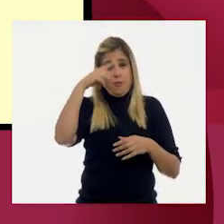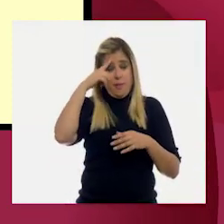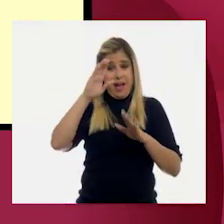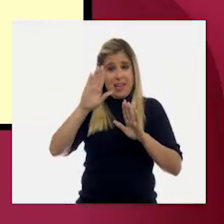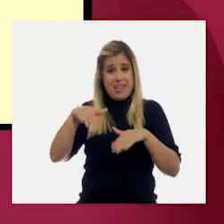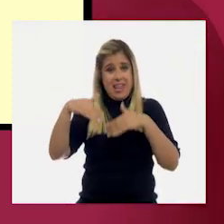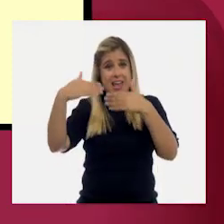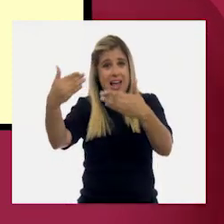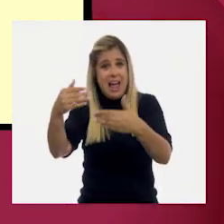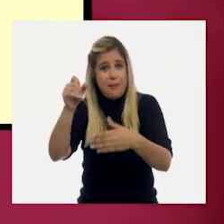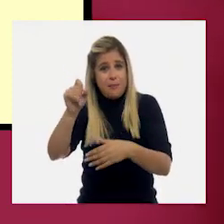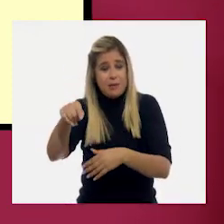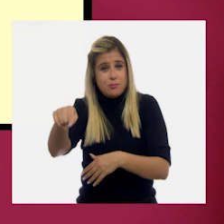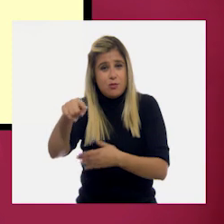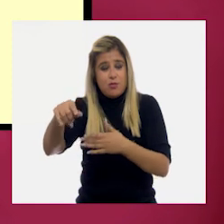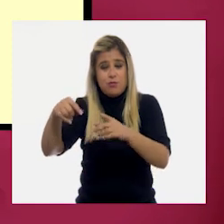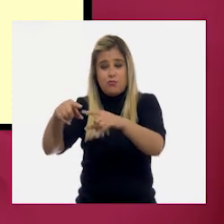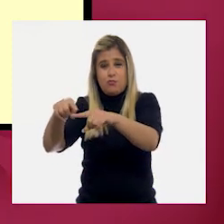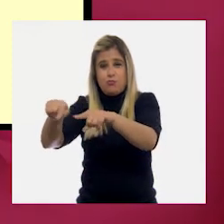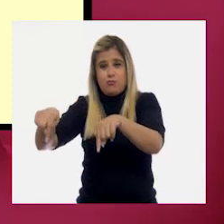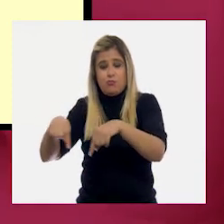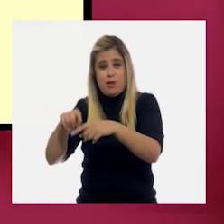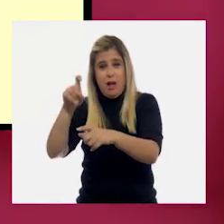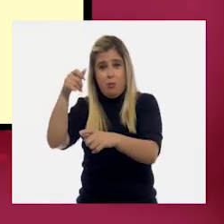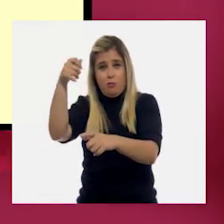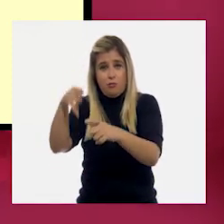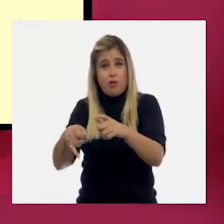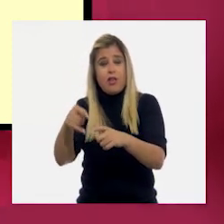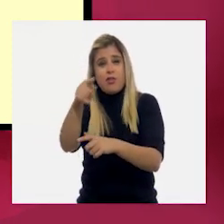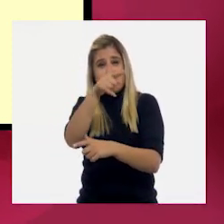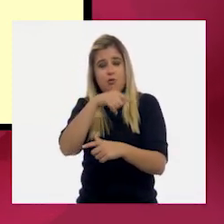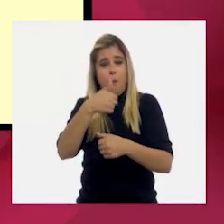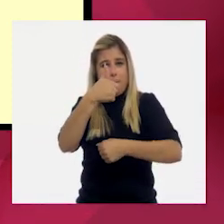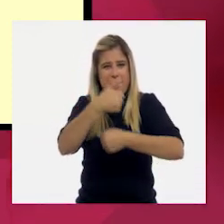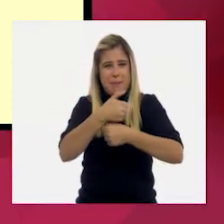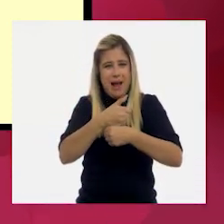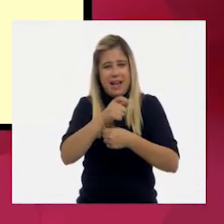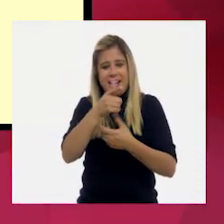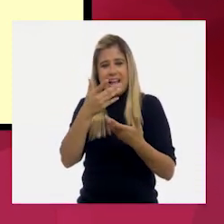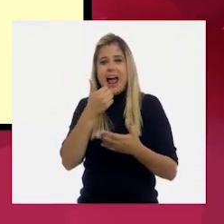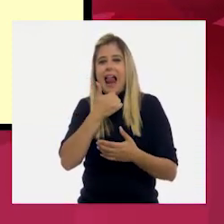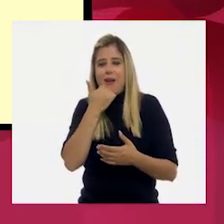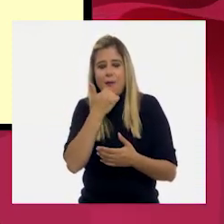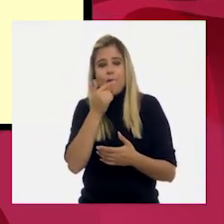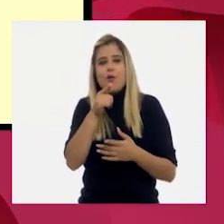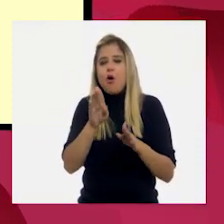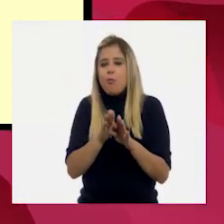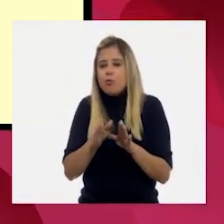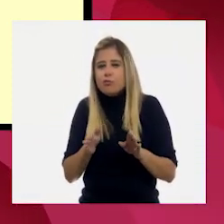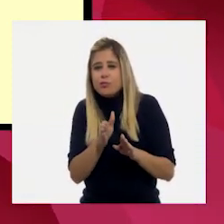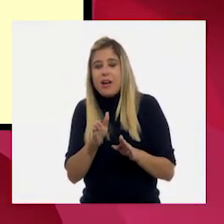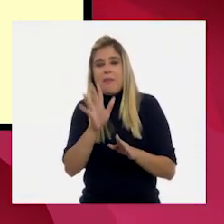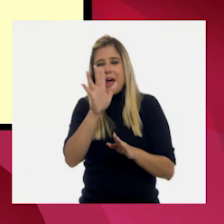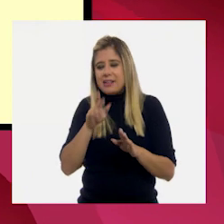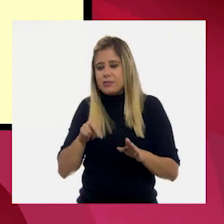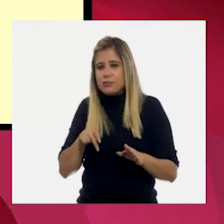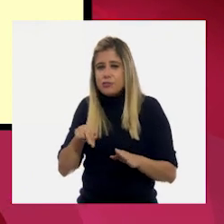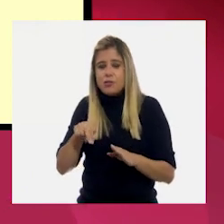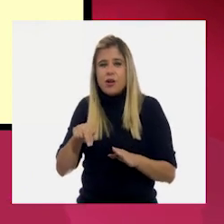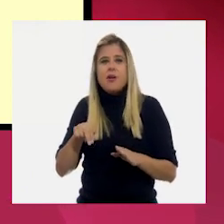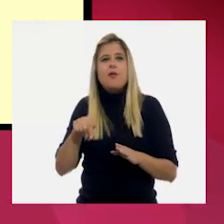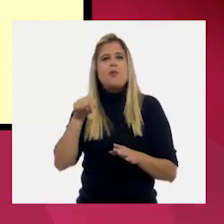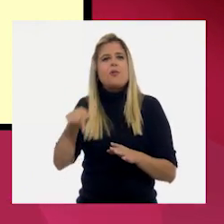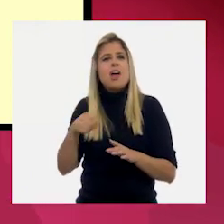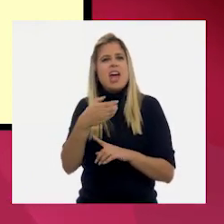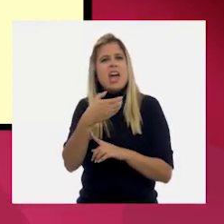primer grado de primaria es empezar desde la escuela y cruzar ese campo que se ve que es para jugar fútbol o para el recreo, ¿verdad, maestra?